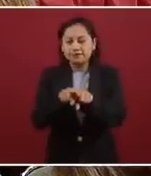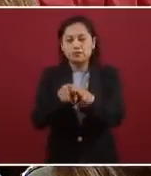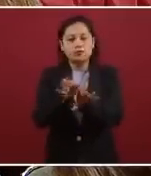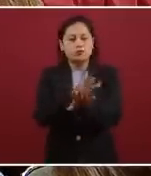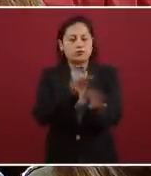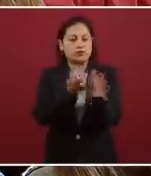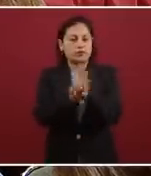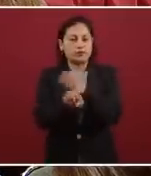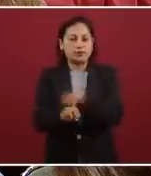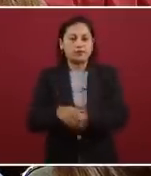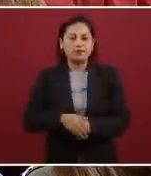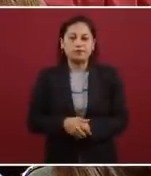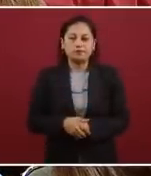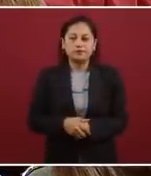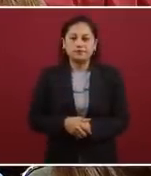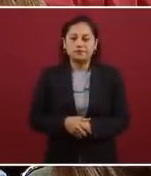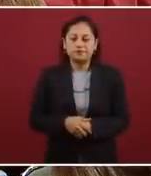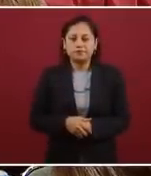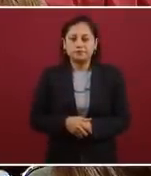de